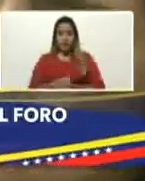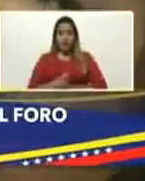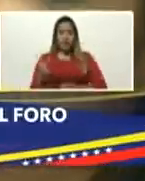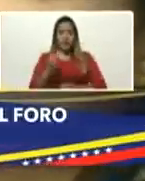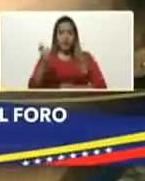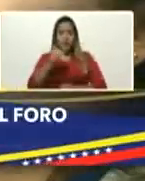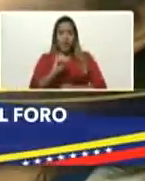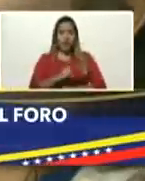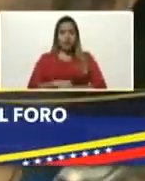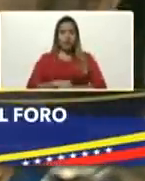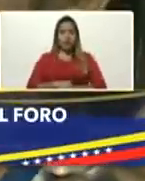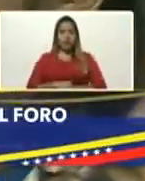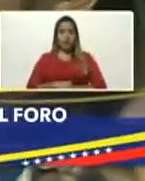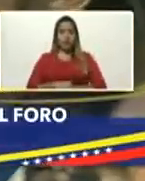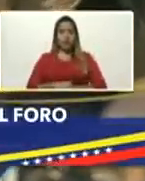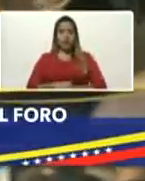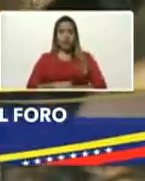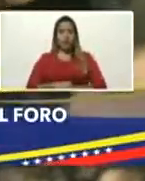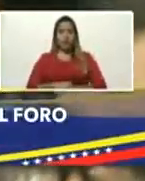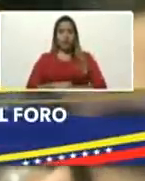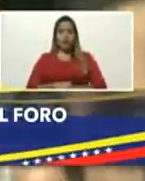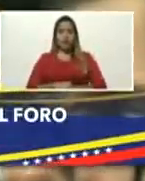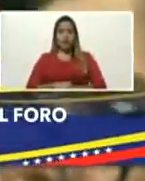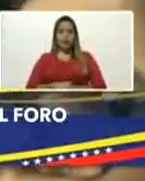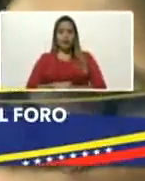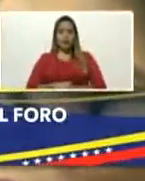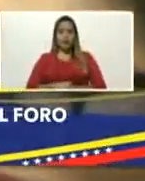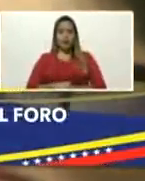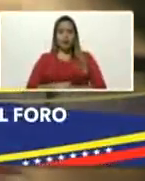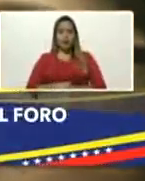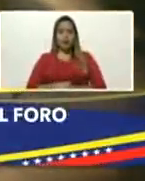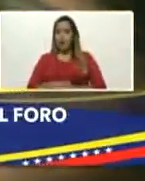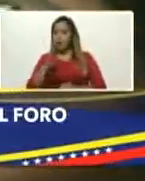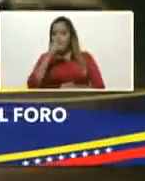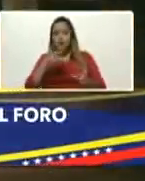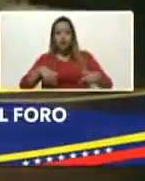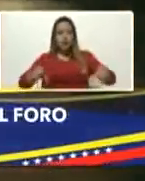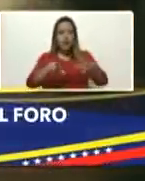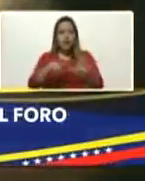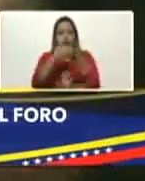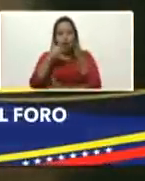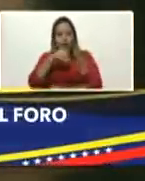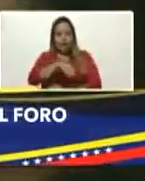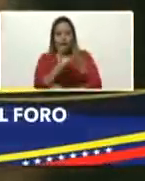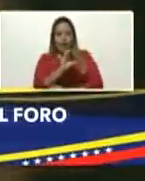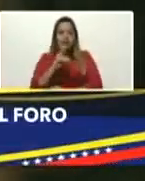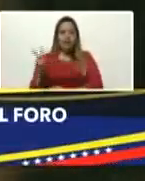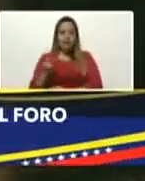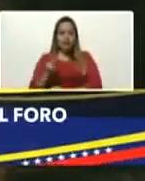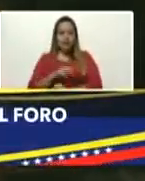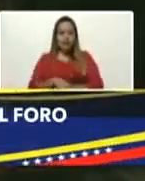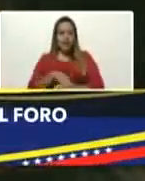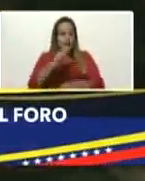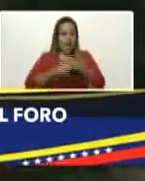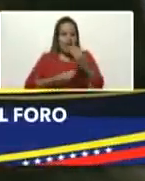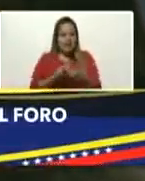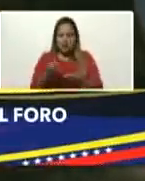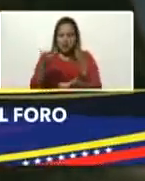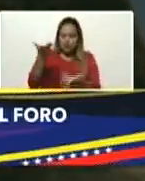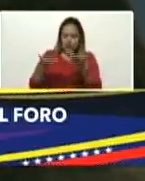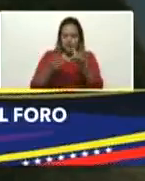se están ocurriendo y ningún lugar mejor do que Caracas en Venezuela para hacer ese